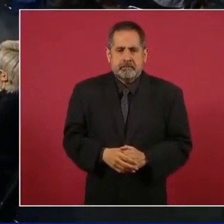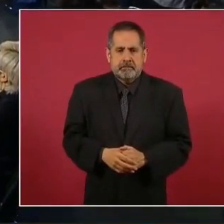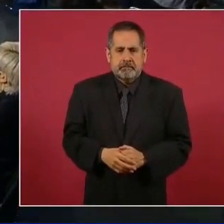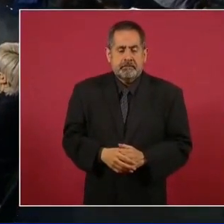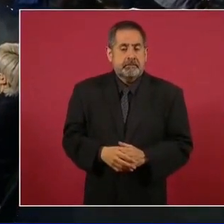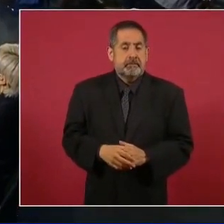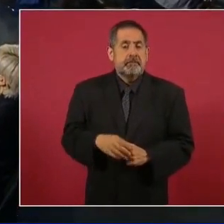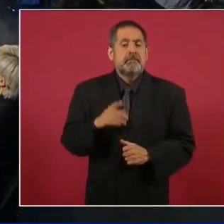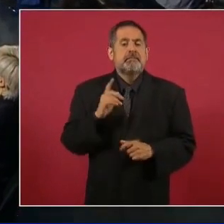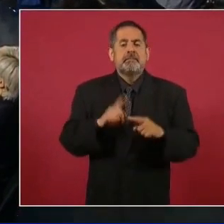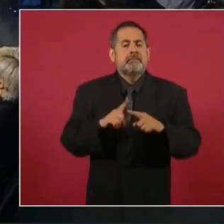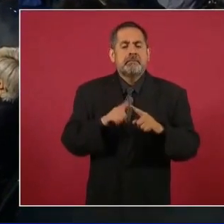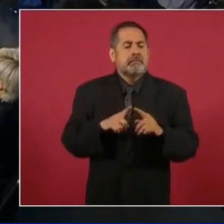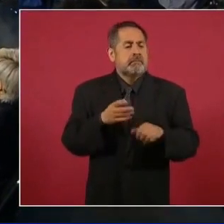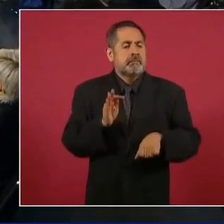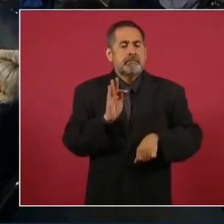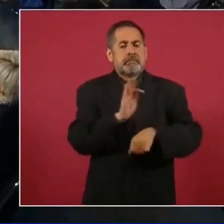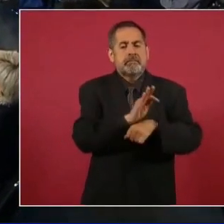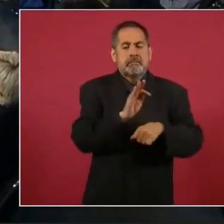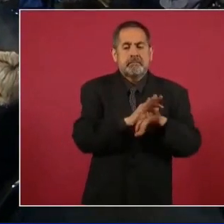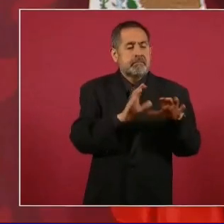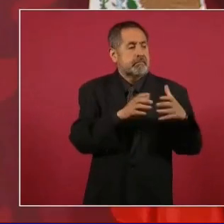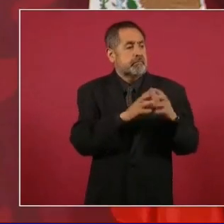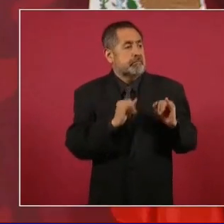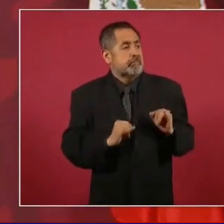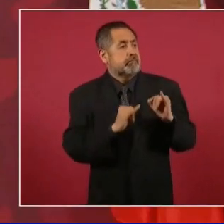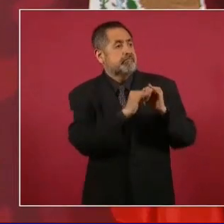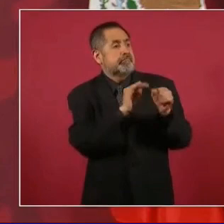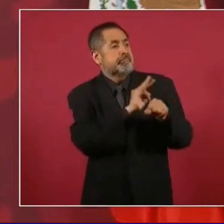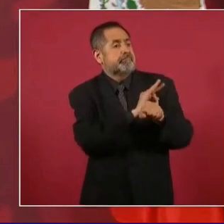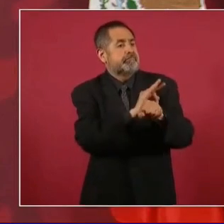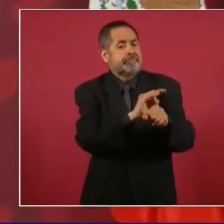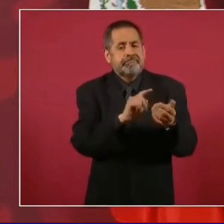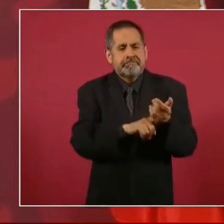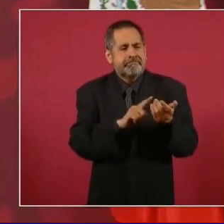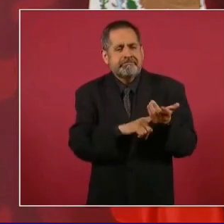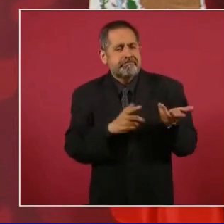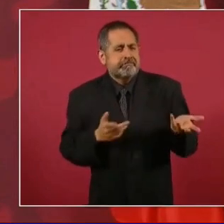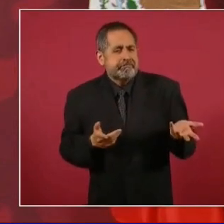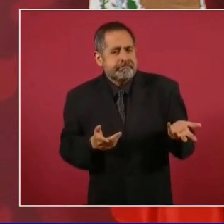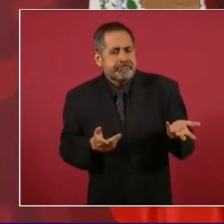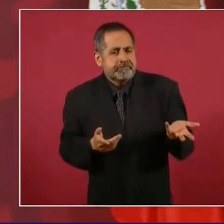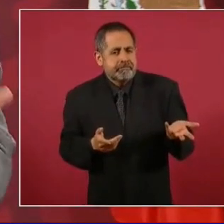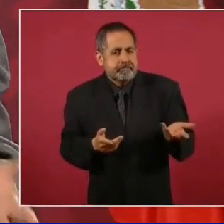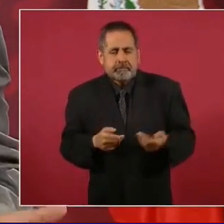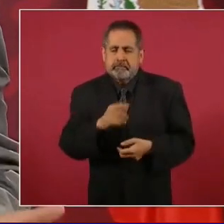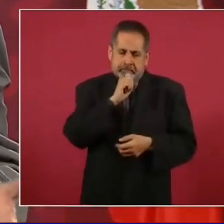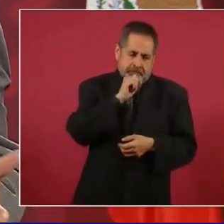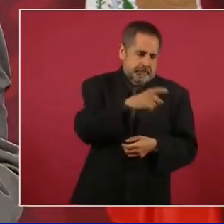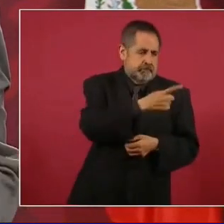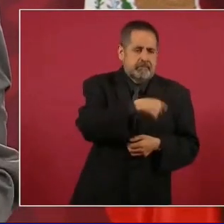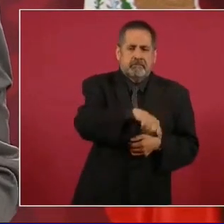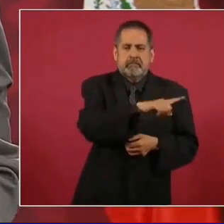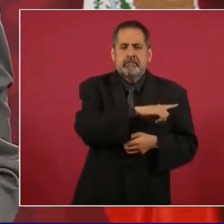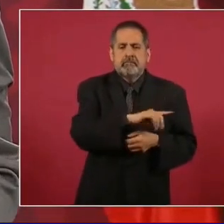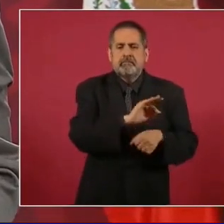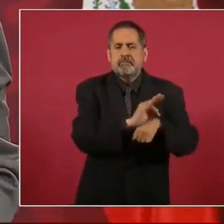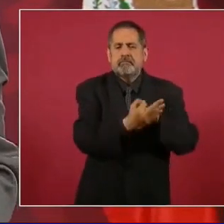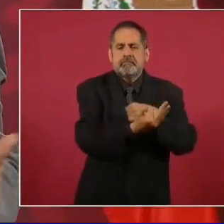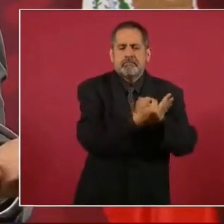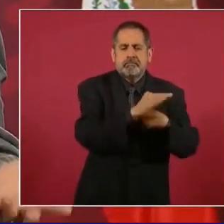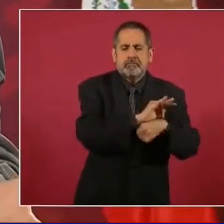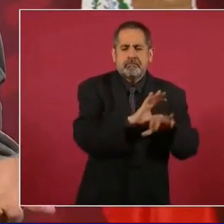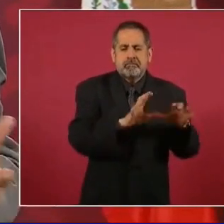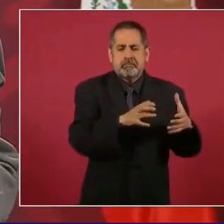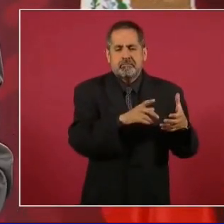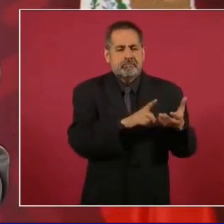Entonces, ¿quién defiende a estos organismos autónomos? Pues los que